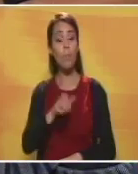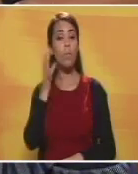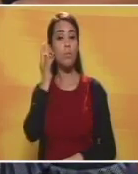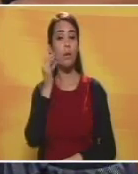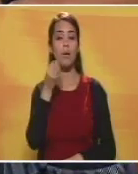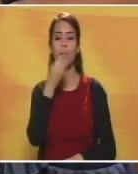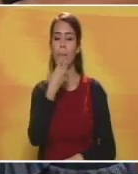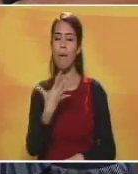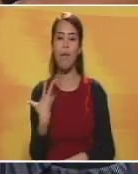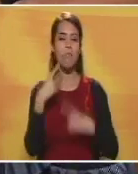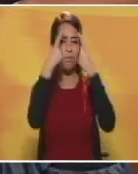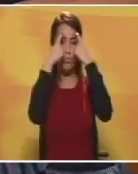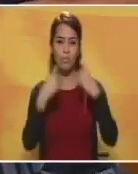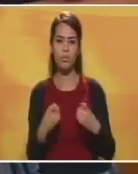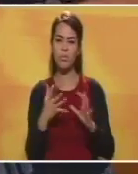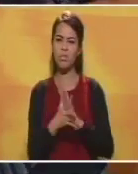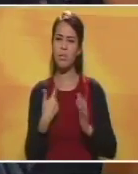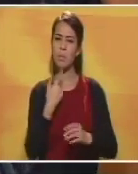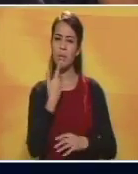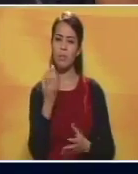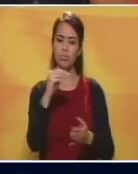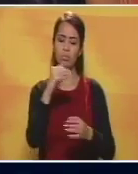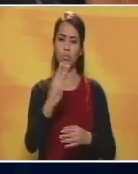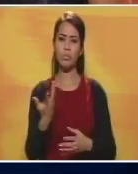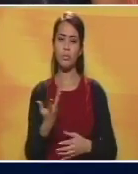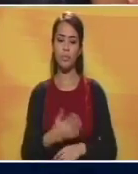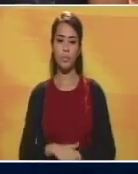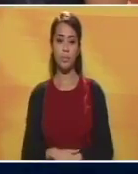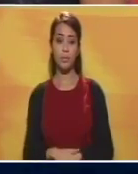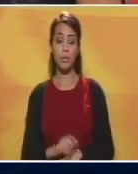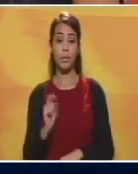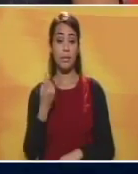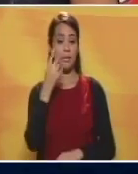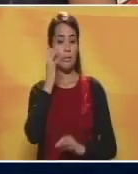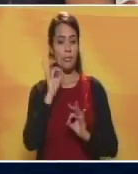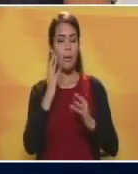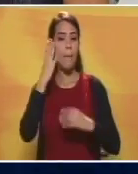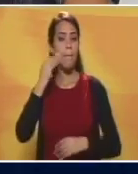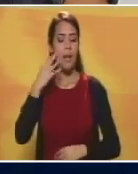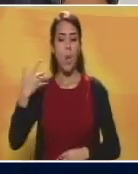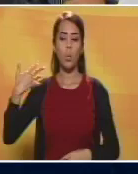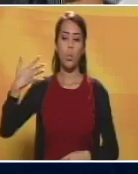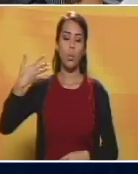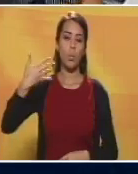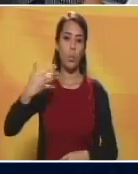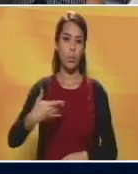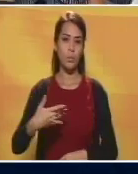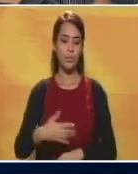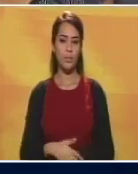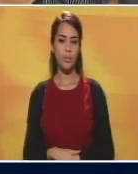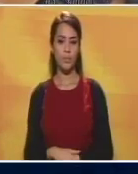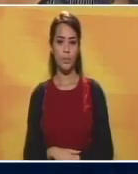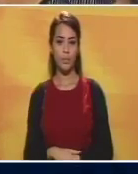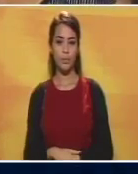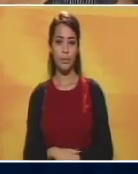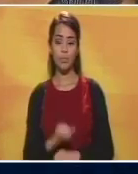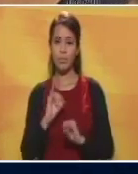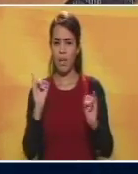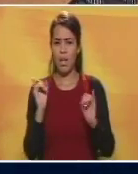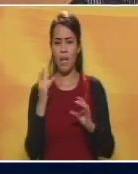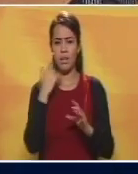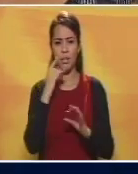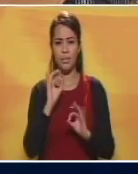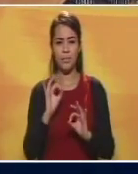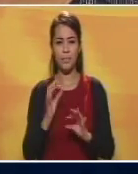¿qué van a aportar cada una desde sus espacios? Bueno, principalmente las experiencias que hemos tenido ya, independientemente de nuestra etapa